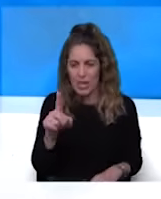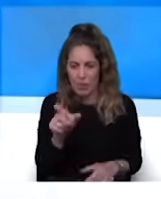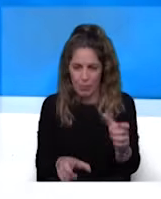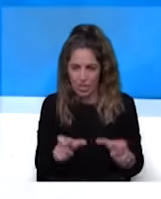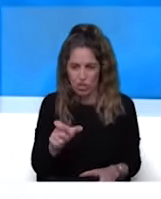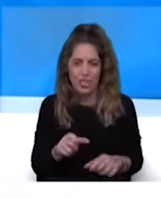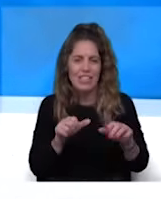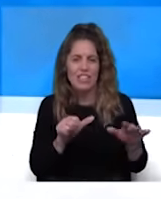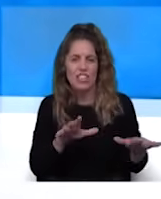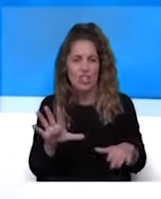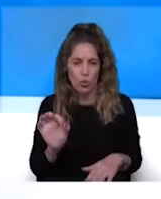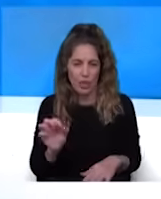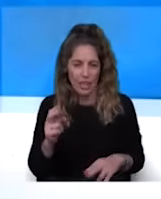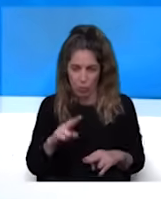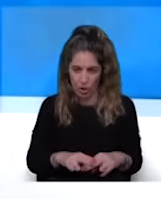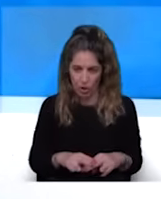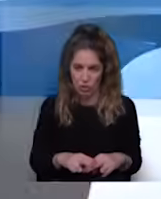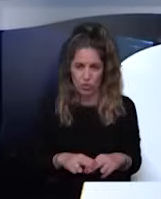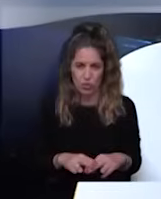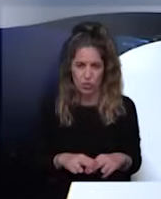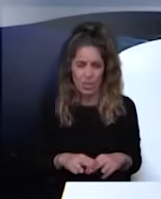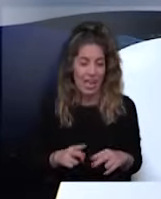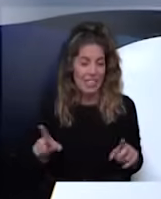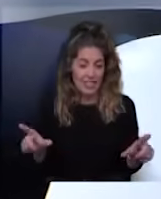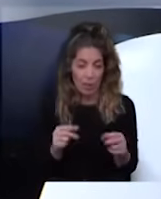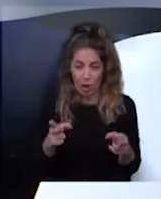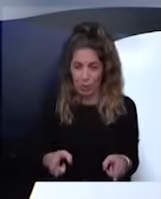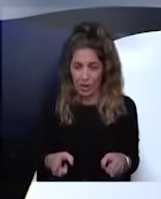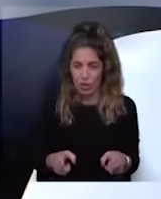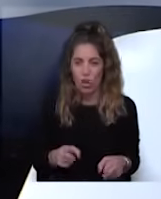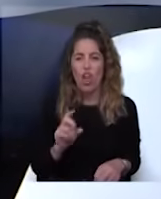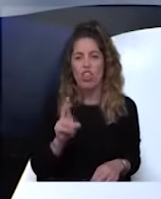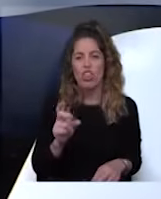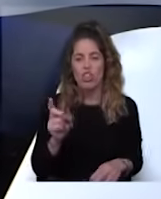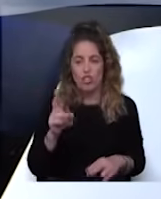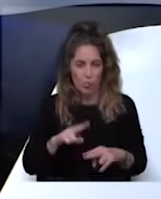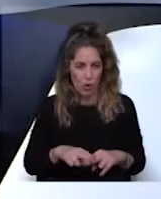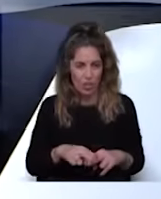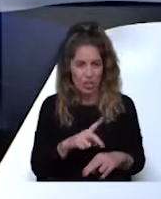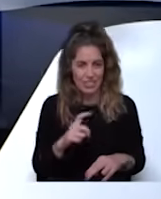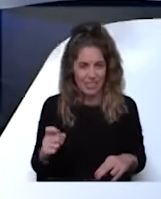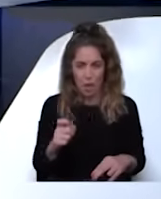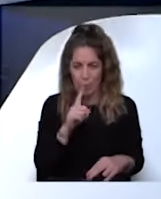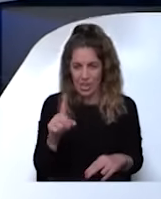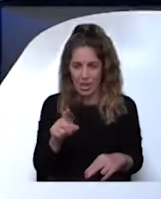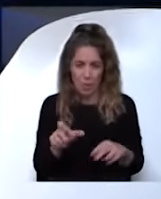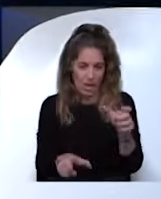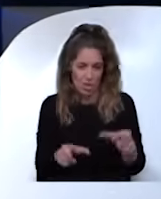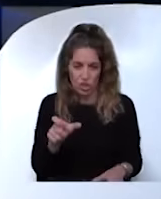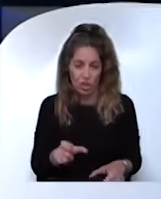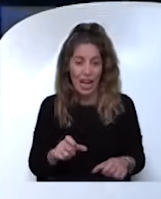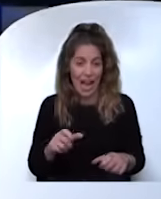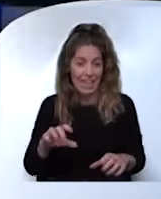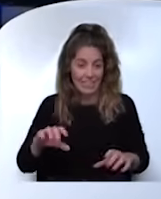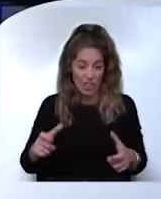650 fallecidos se terminó el periodo Con 12 fallecidos cada 100000 habitantes se logró bajar